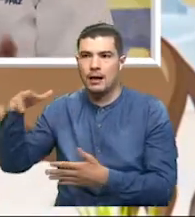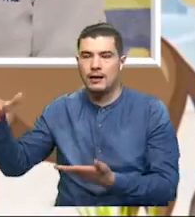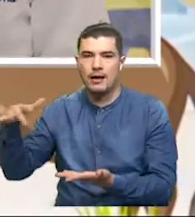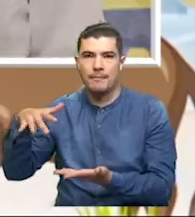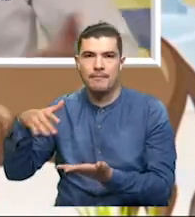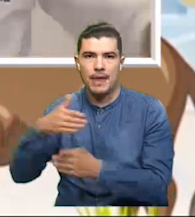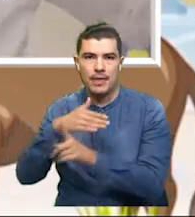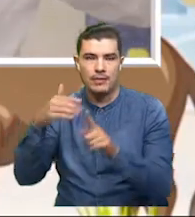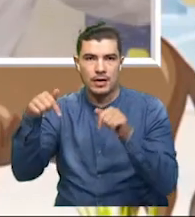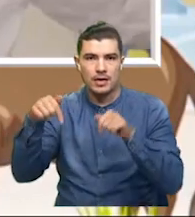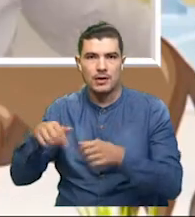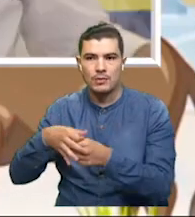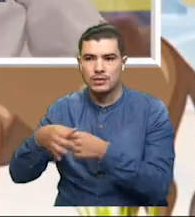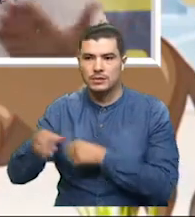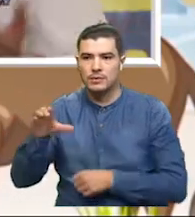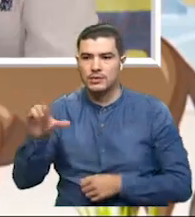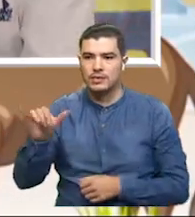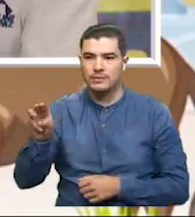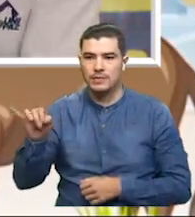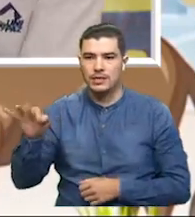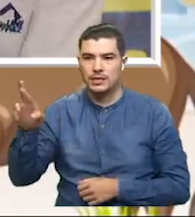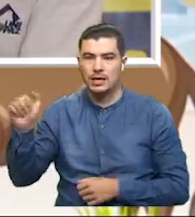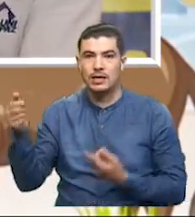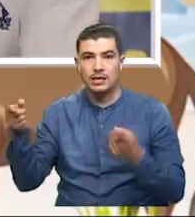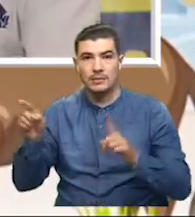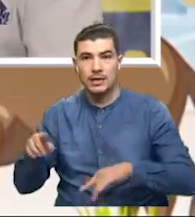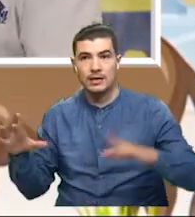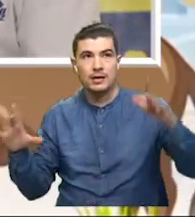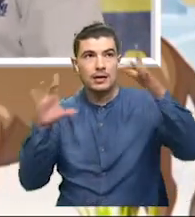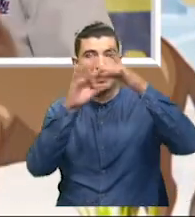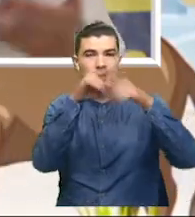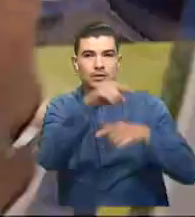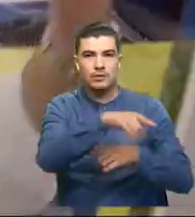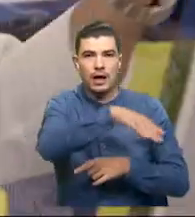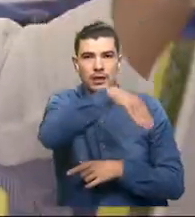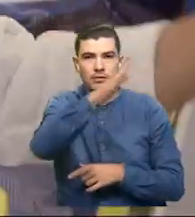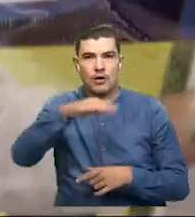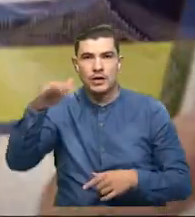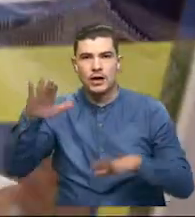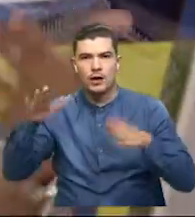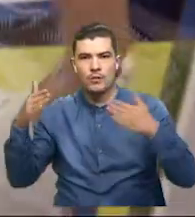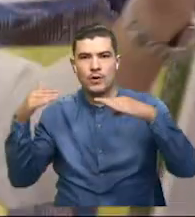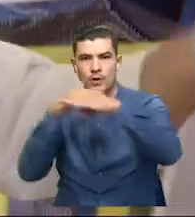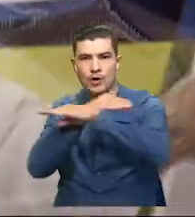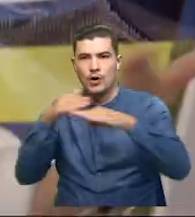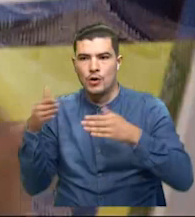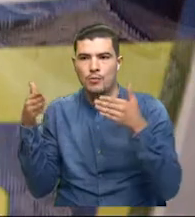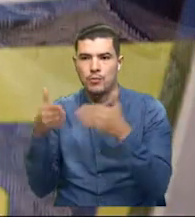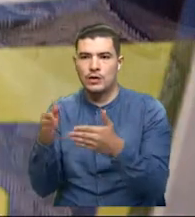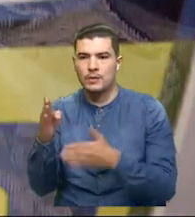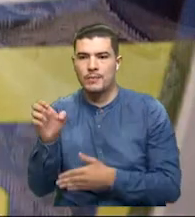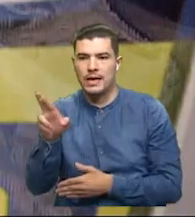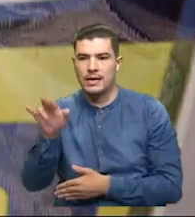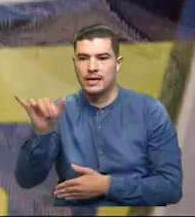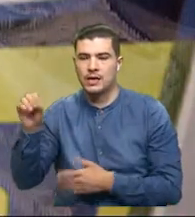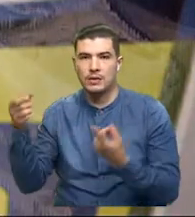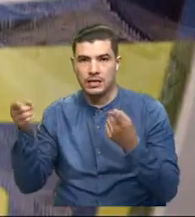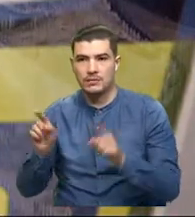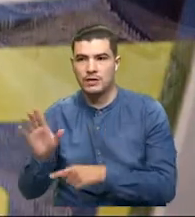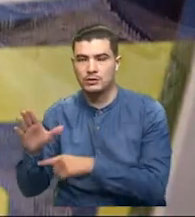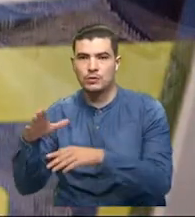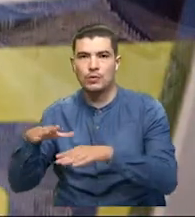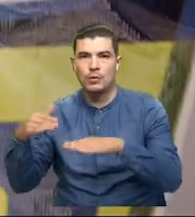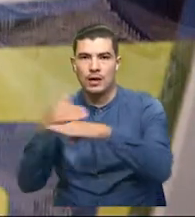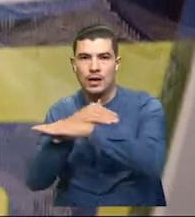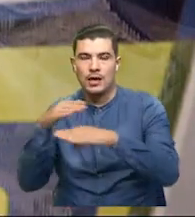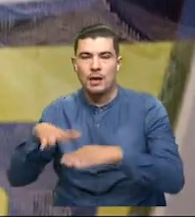es Cimitarra, y conectarnos obviamente con Antioquia a través de Puerto Berrío y obviamente esta transversal del